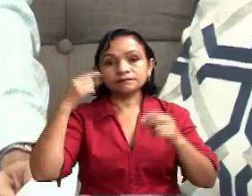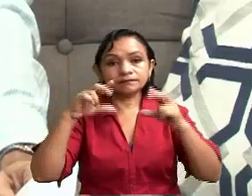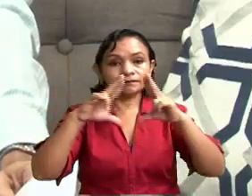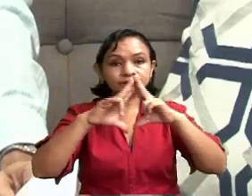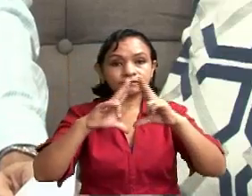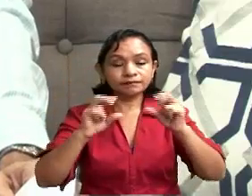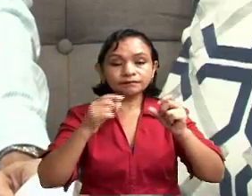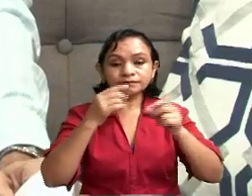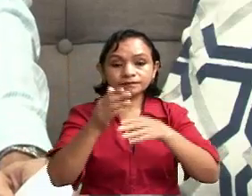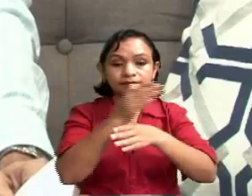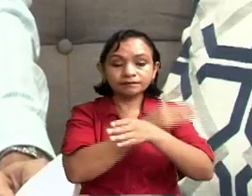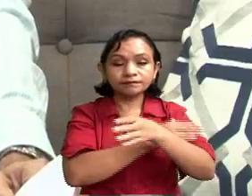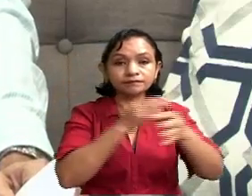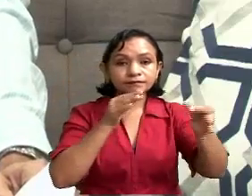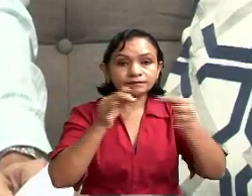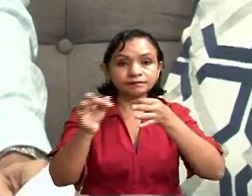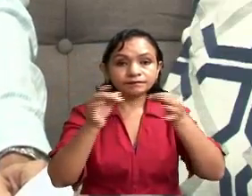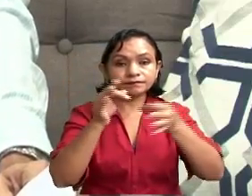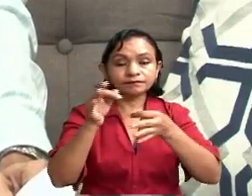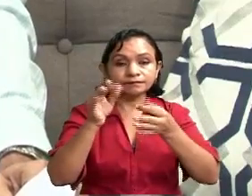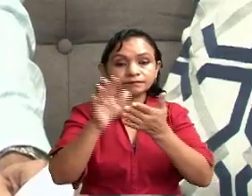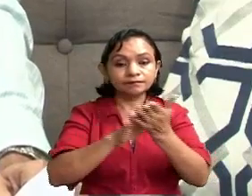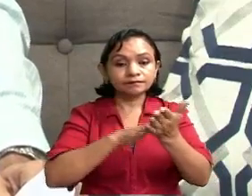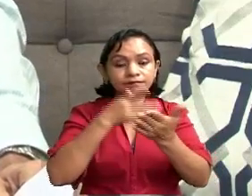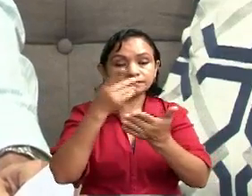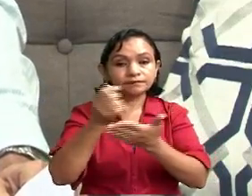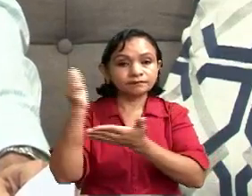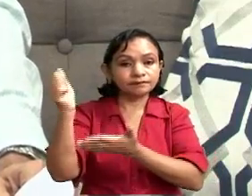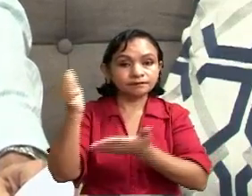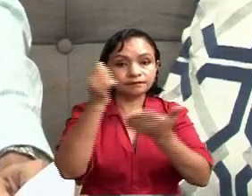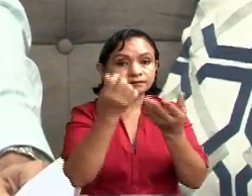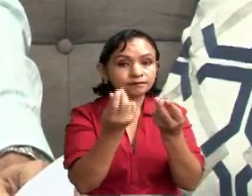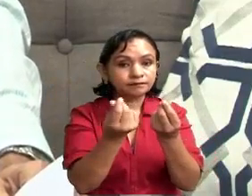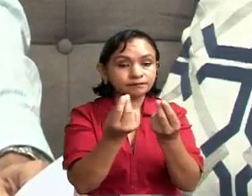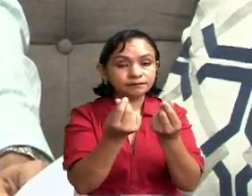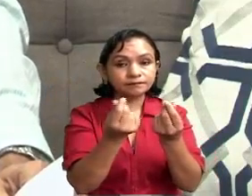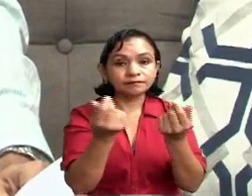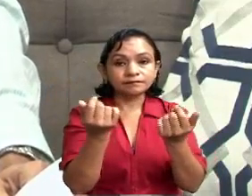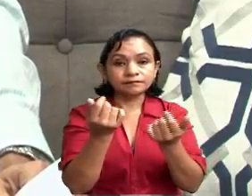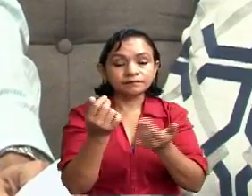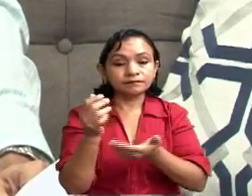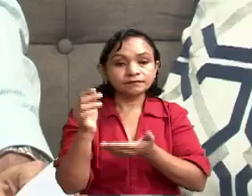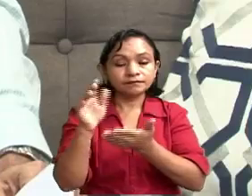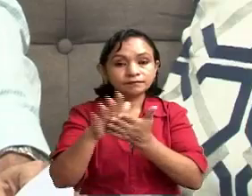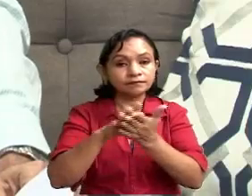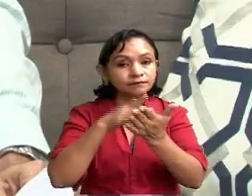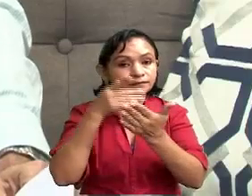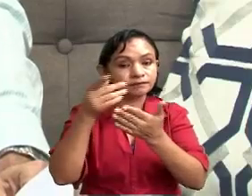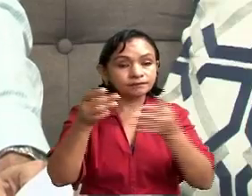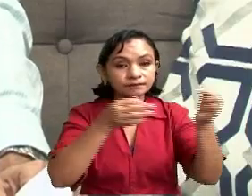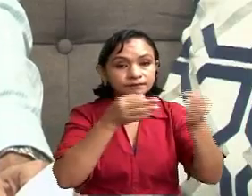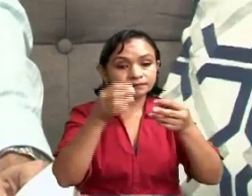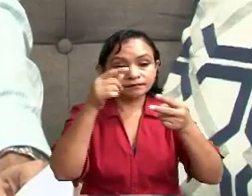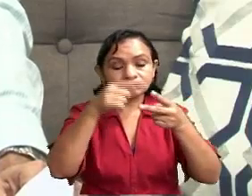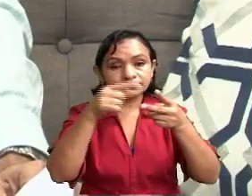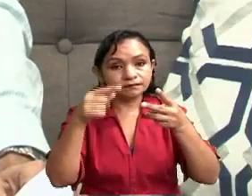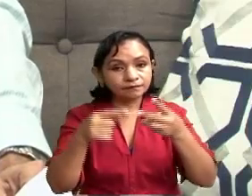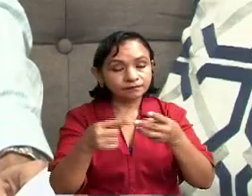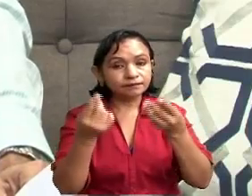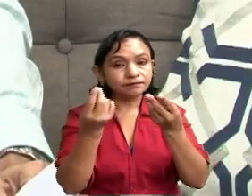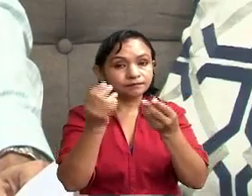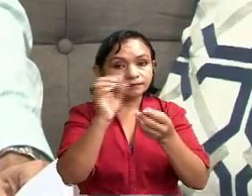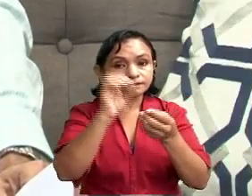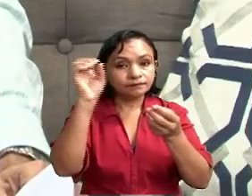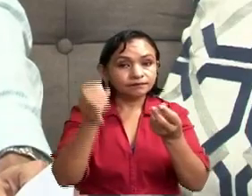como te expliqué el programa de inversión pública con todos los detalles, así como te expliqué algunas medidas de política